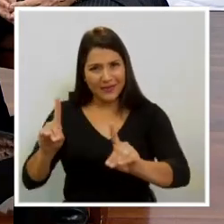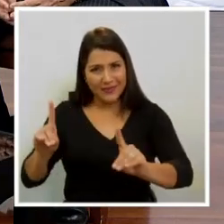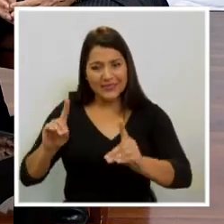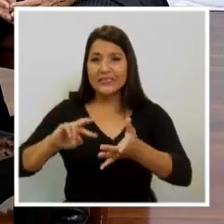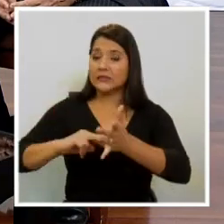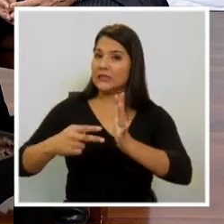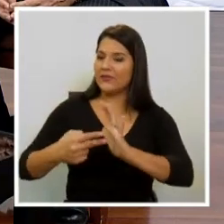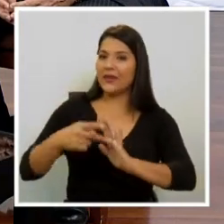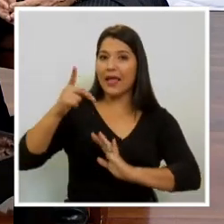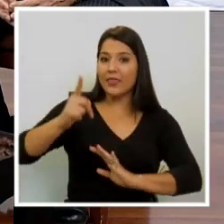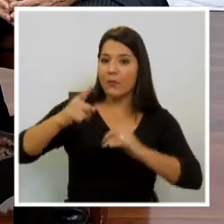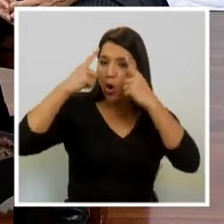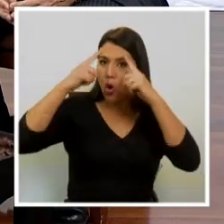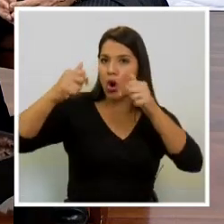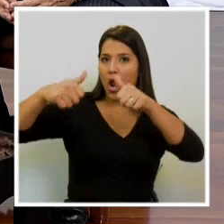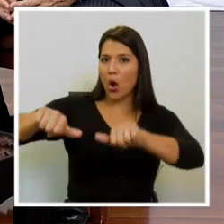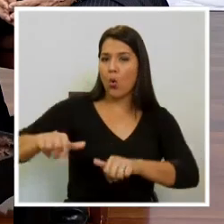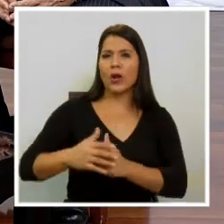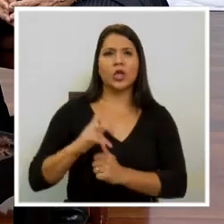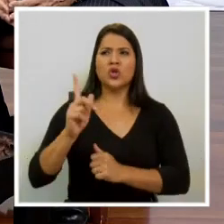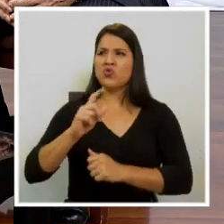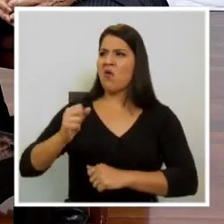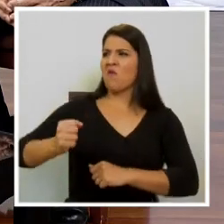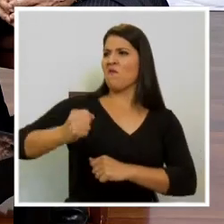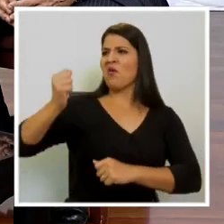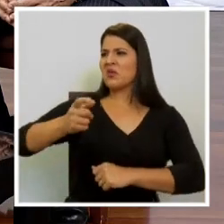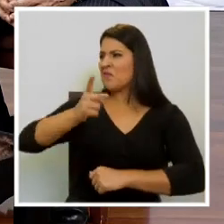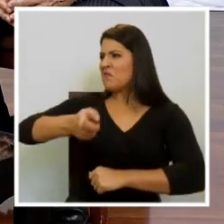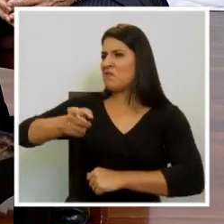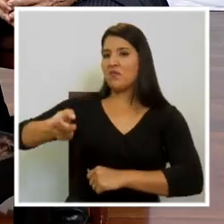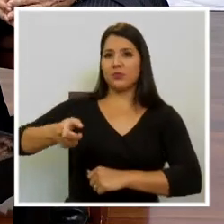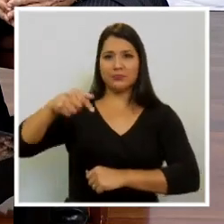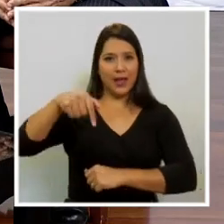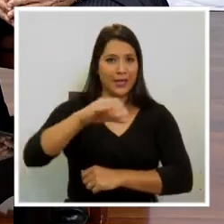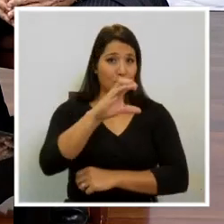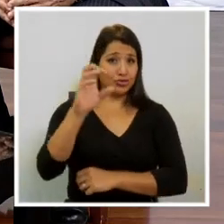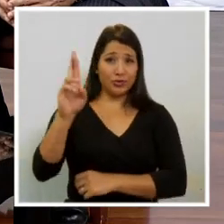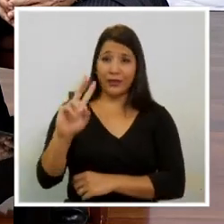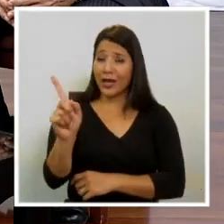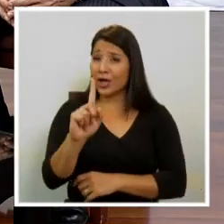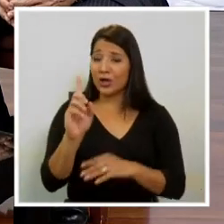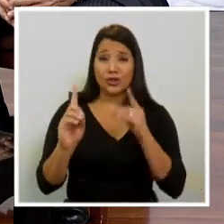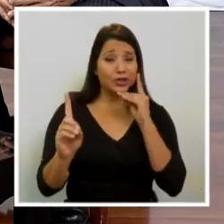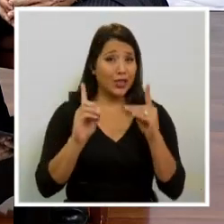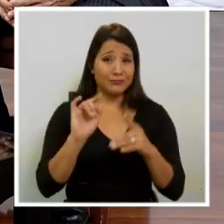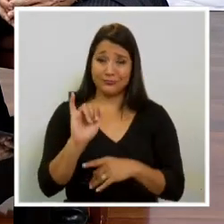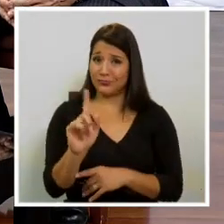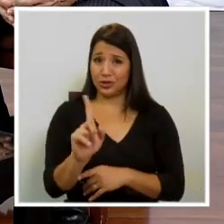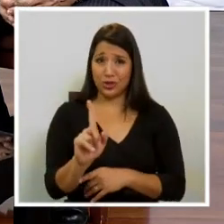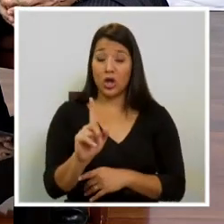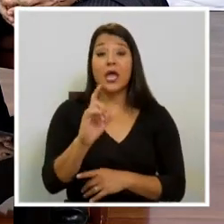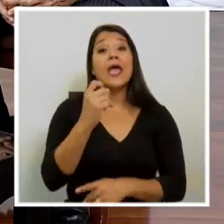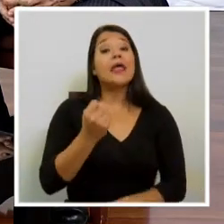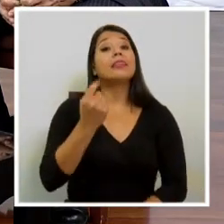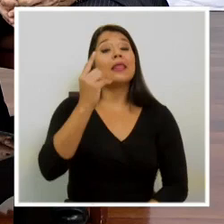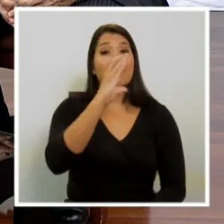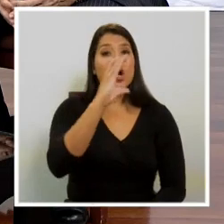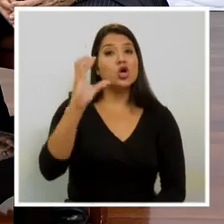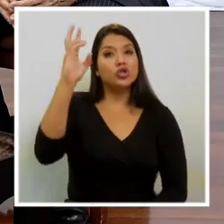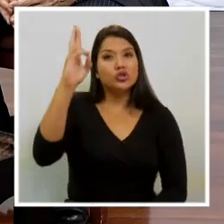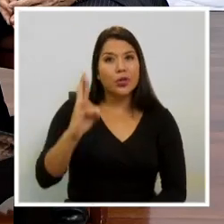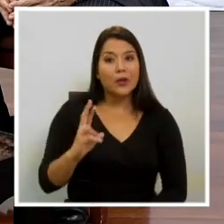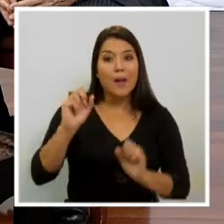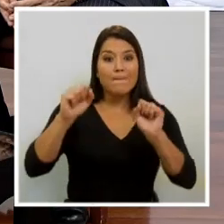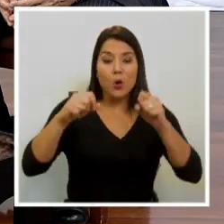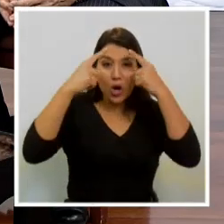acuerdo. No se trata, digamos, del uso de la fuerza. Así no nos llevamos, así no dialogamos. Entendemos que en Costa Rica esa construcción